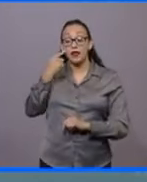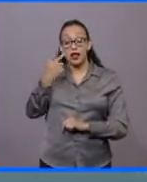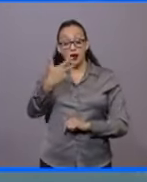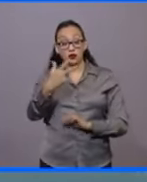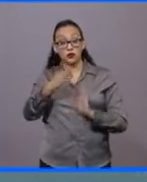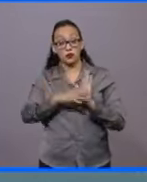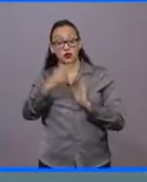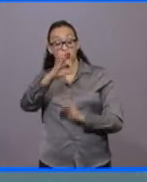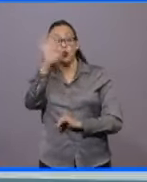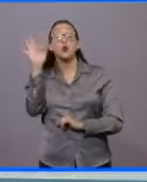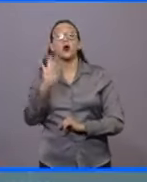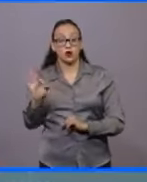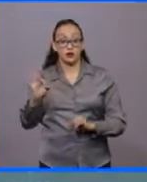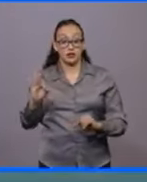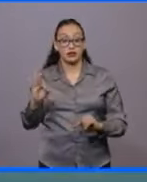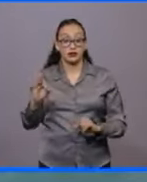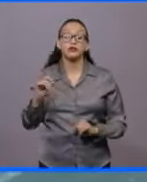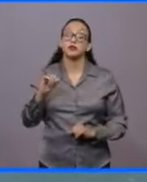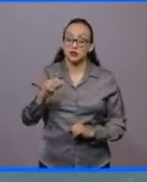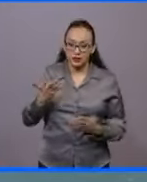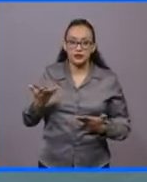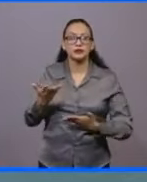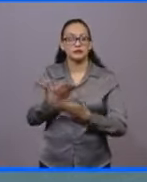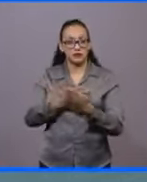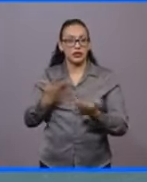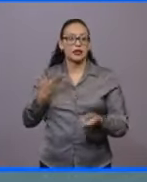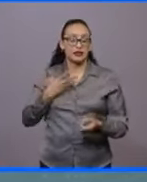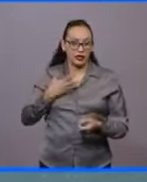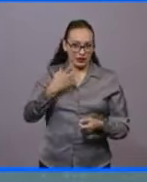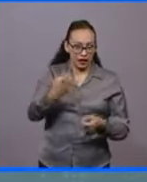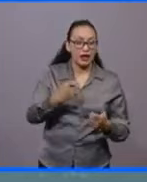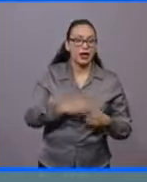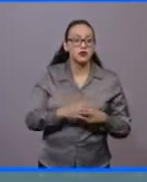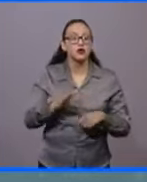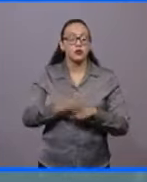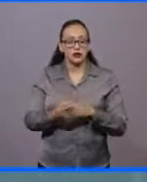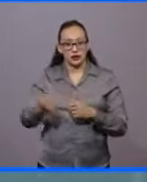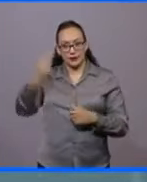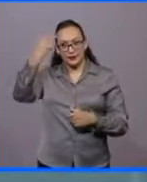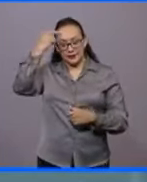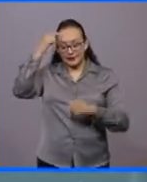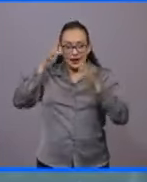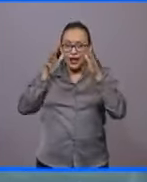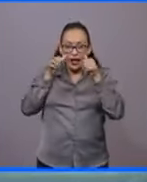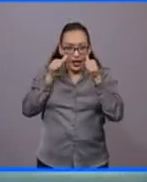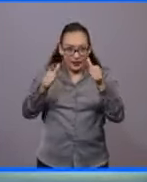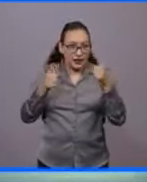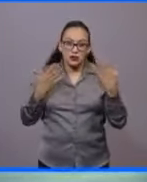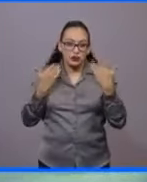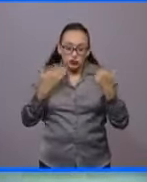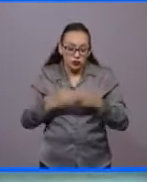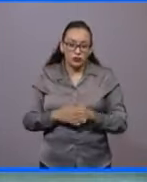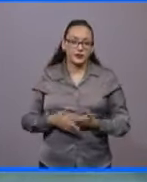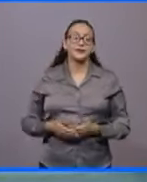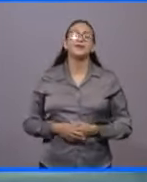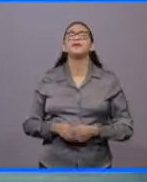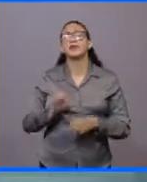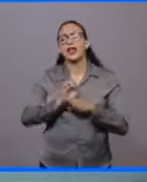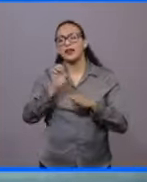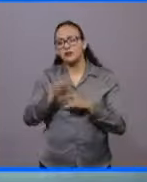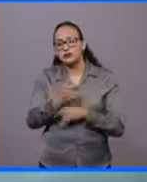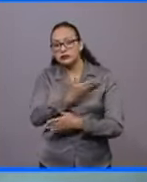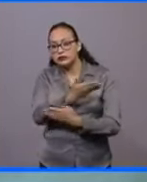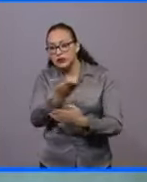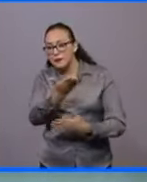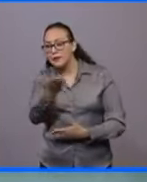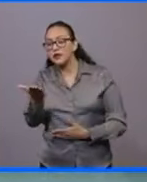8.8% de la población convive con el trastorno por déficit de atención e hiperactividad. En dicha obra se analiza la alerta de